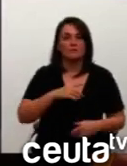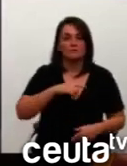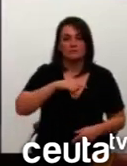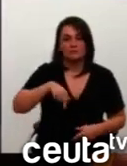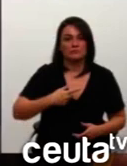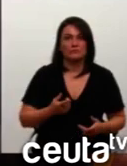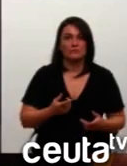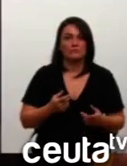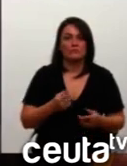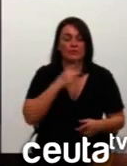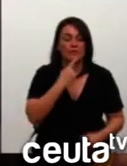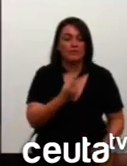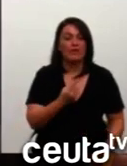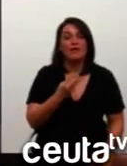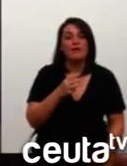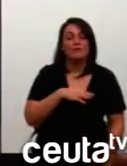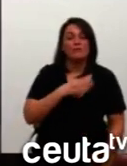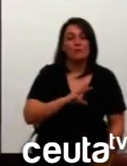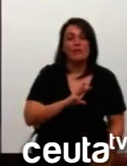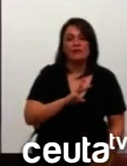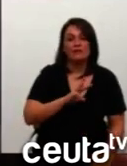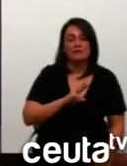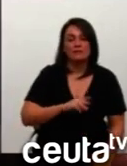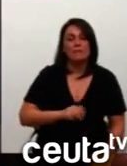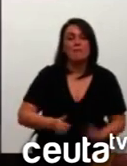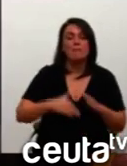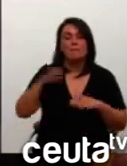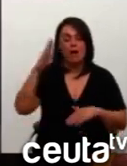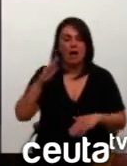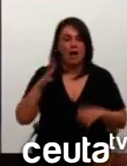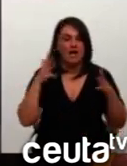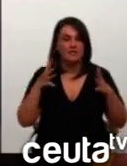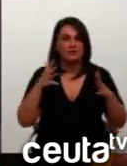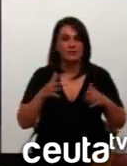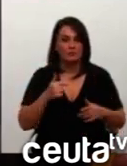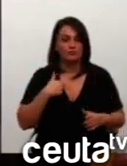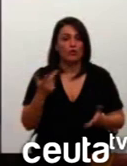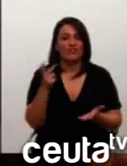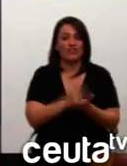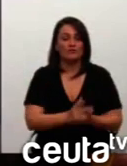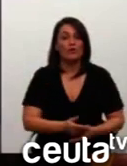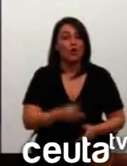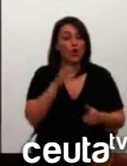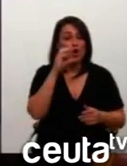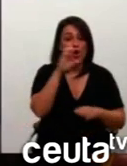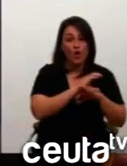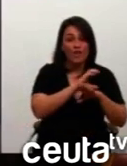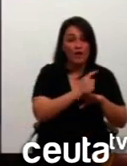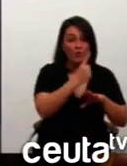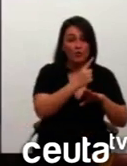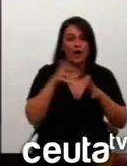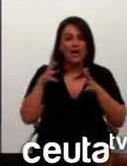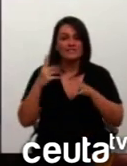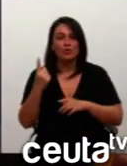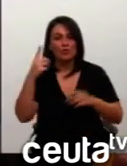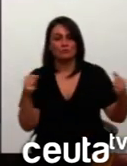tres asesores. Yo le reto a que haya un asesor por concejal, fíjese, nosotros estamos